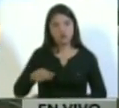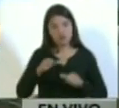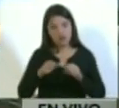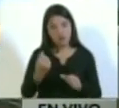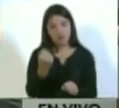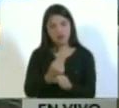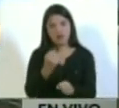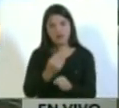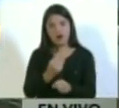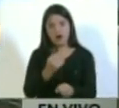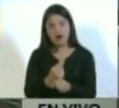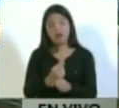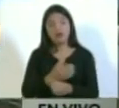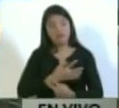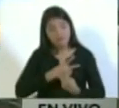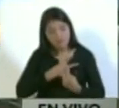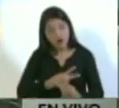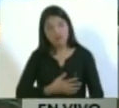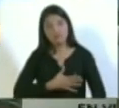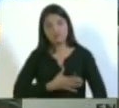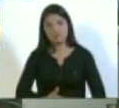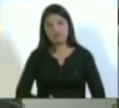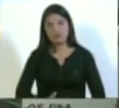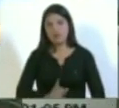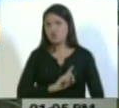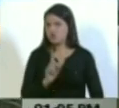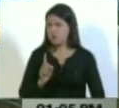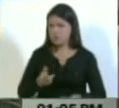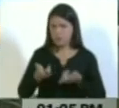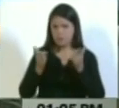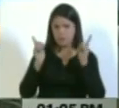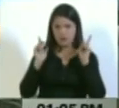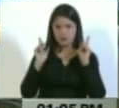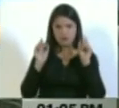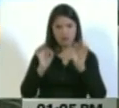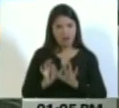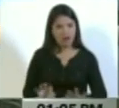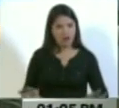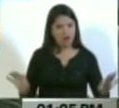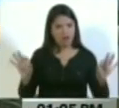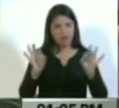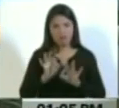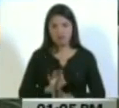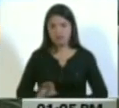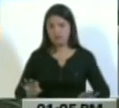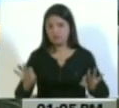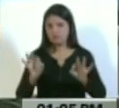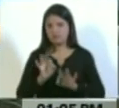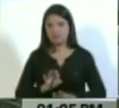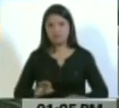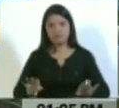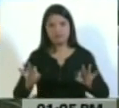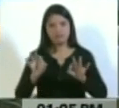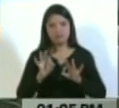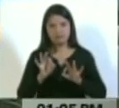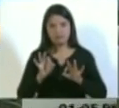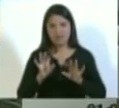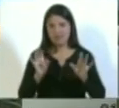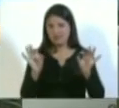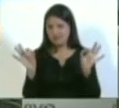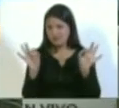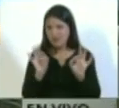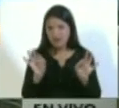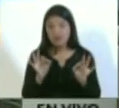trabajando, seguimos con voluntad. No vamos a permitir que nadie, absolutamente nadie, por ningún